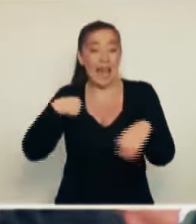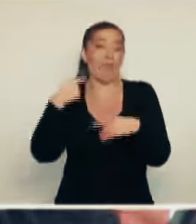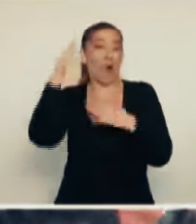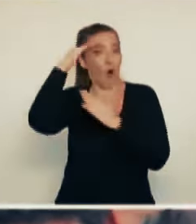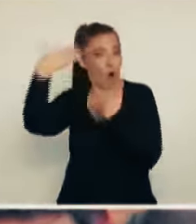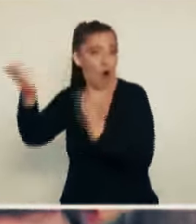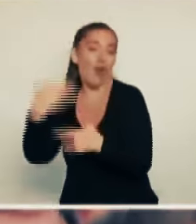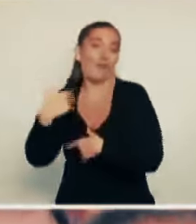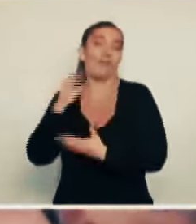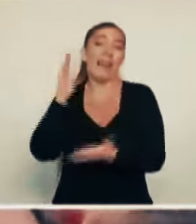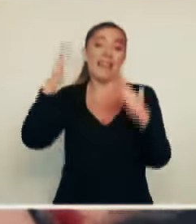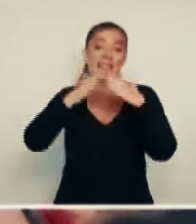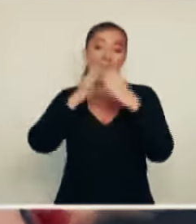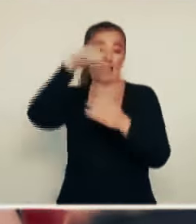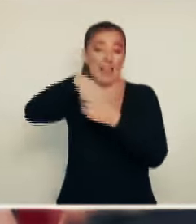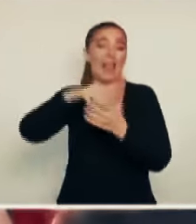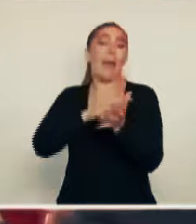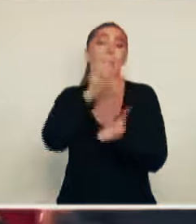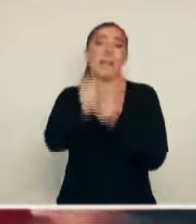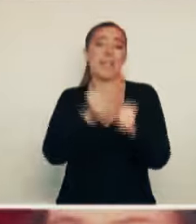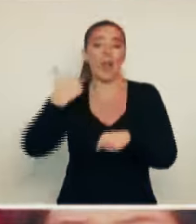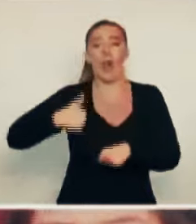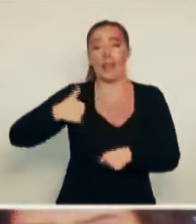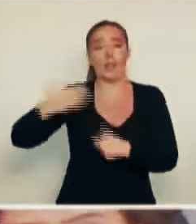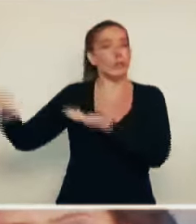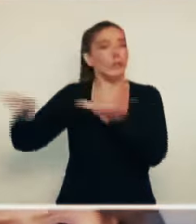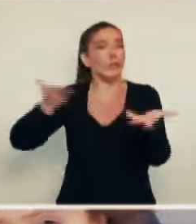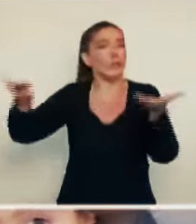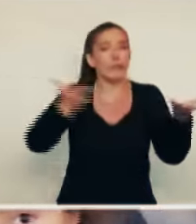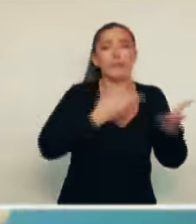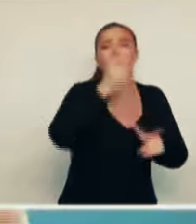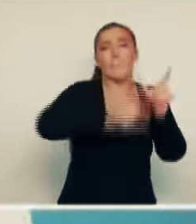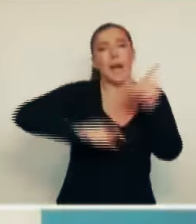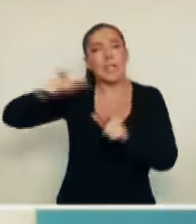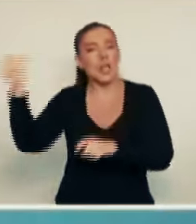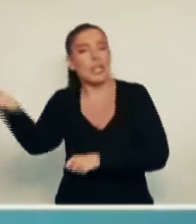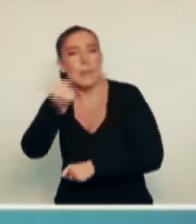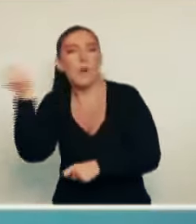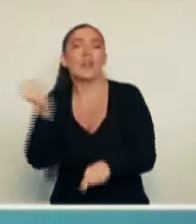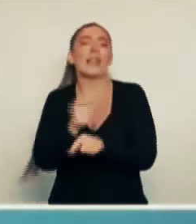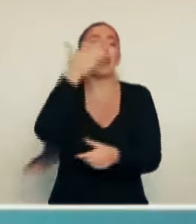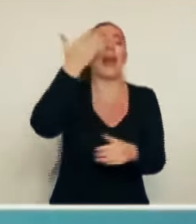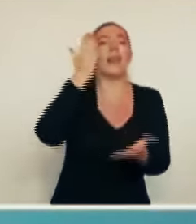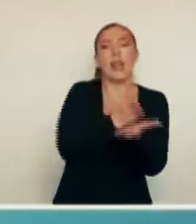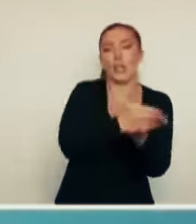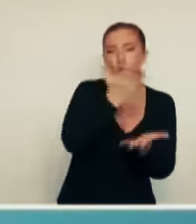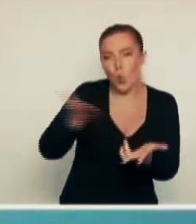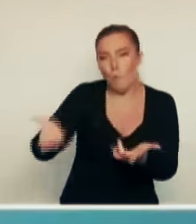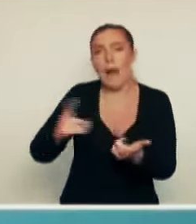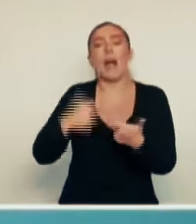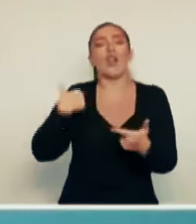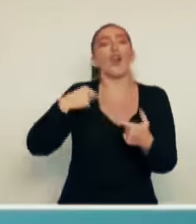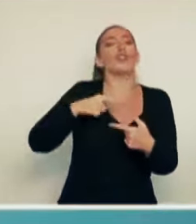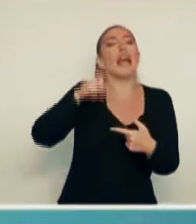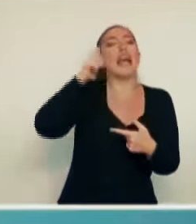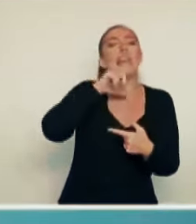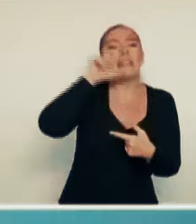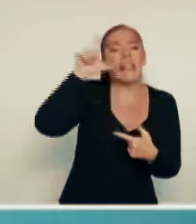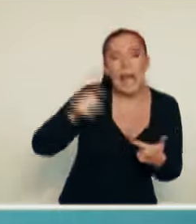empresario argentino, al que se invitaron a muchísimas personalidades de los derechos humanos, estaba Estela Carlotto,